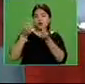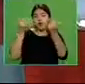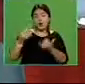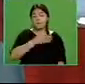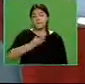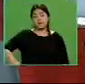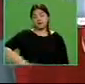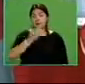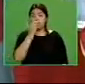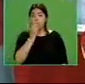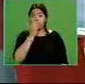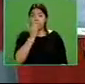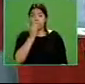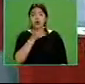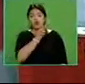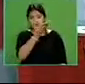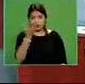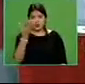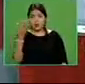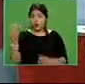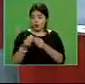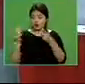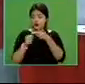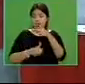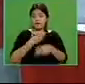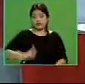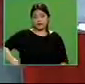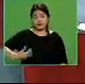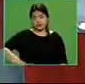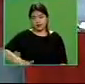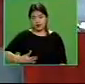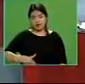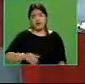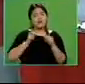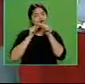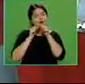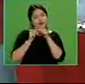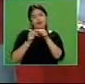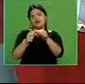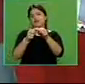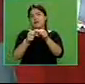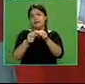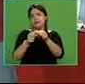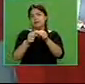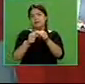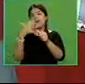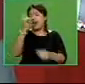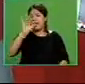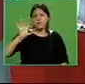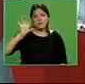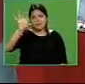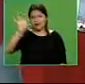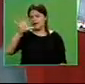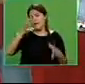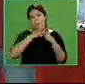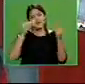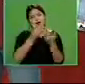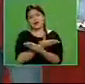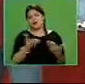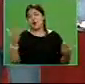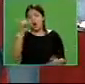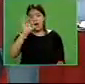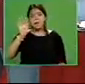presidente Nicolás Maduro, y como usted al frente de la vicepresidencia, vamos a seguir adelante, y hay patria para todo,